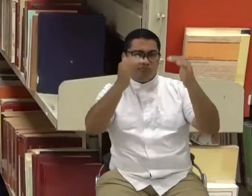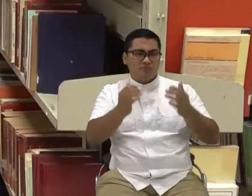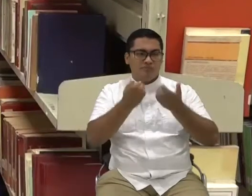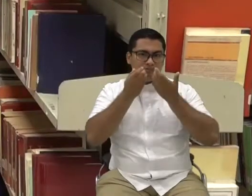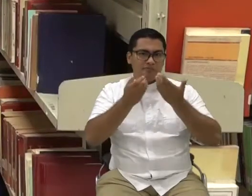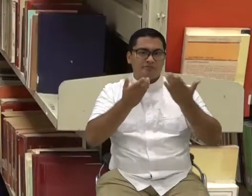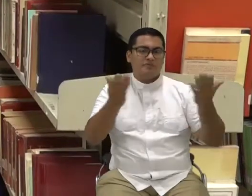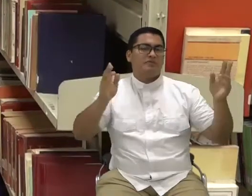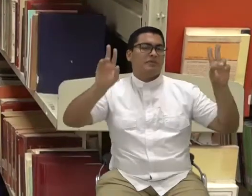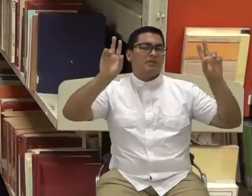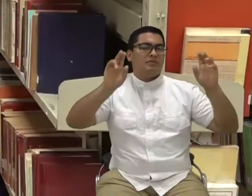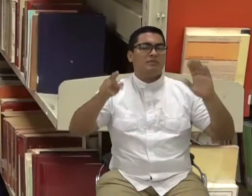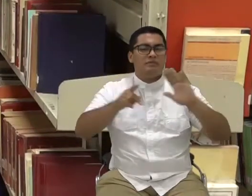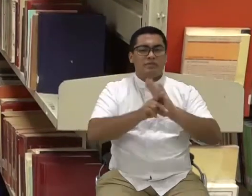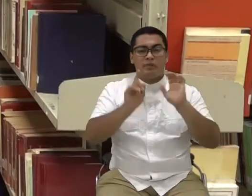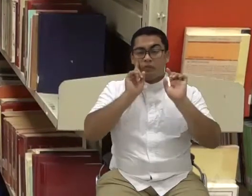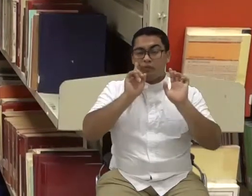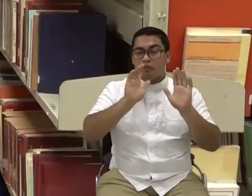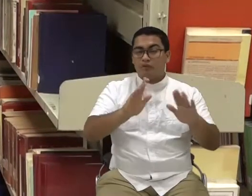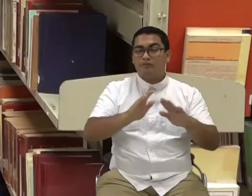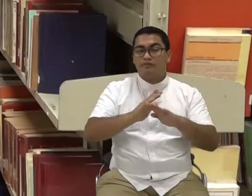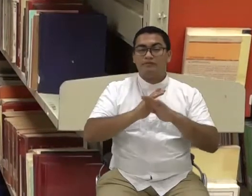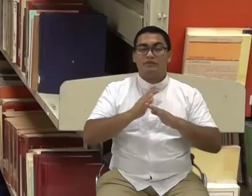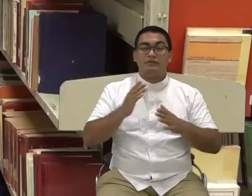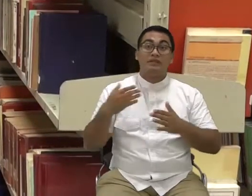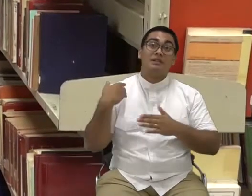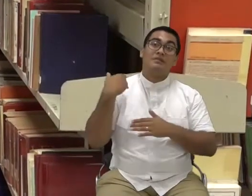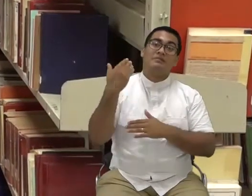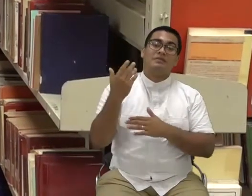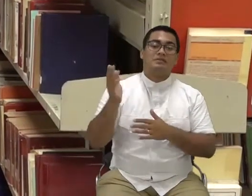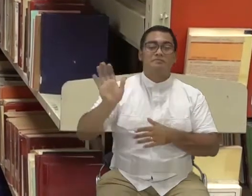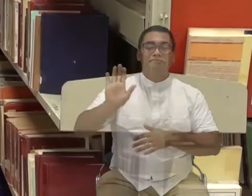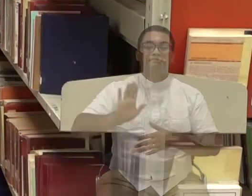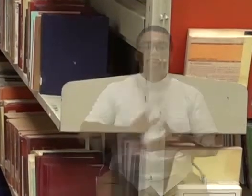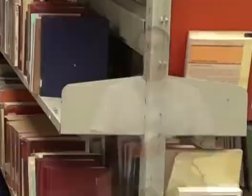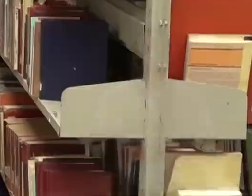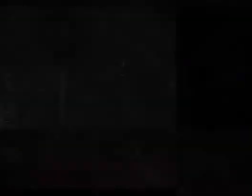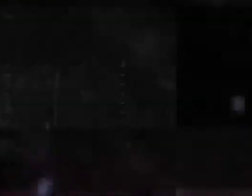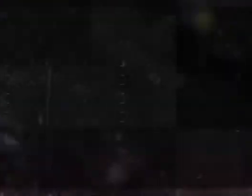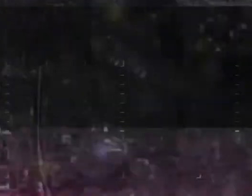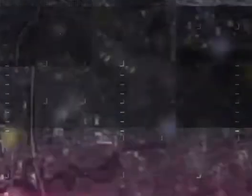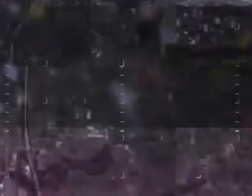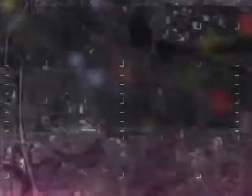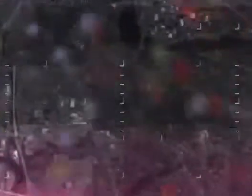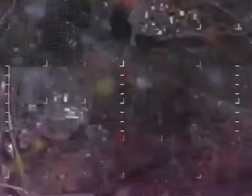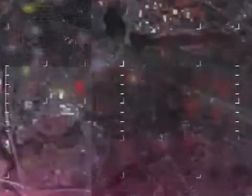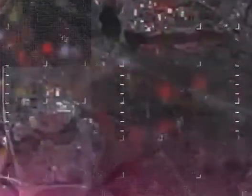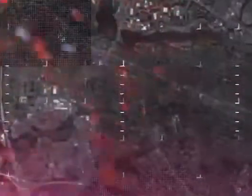las últimas noticias referidas a la gestión integral del riesgo. Será hasta la próxima.